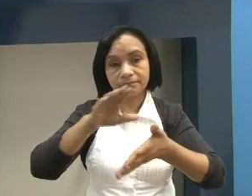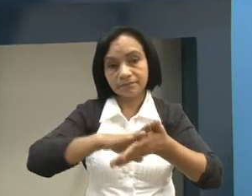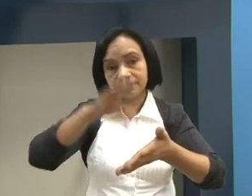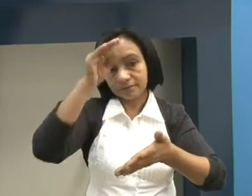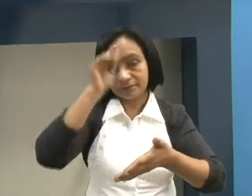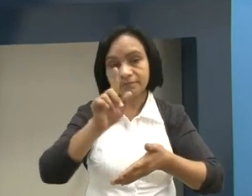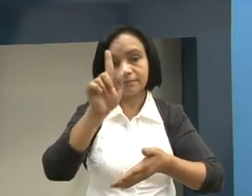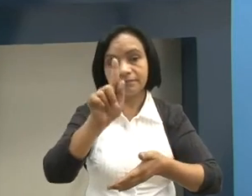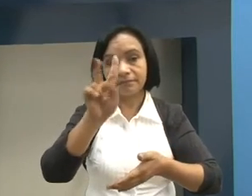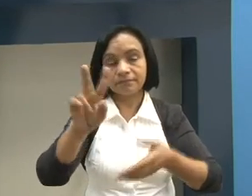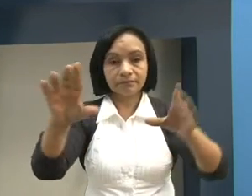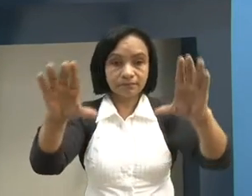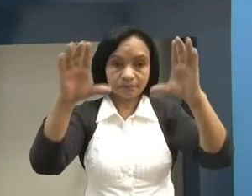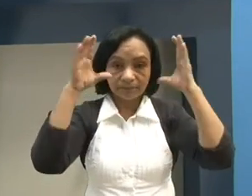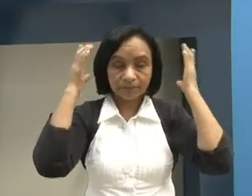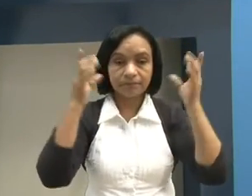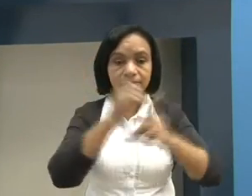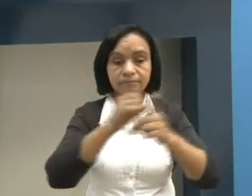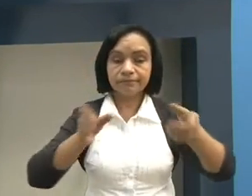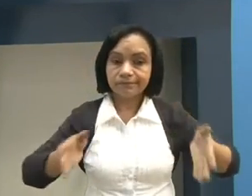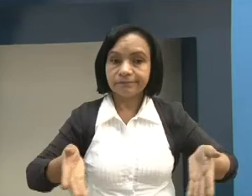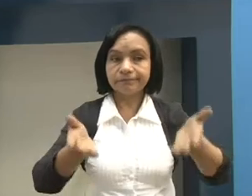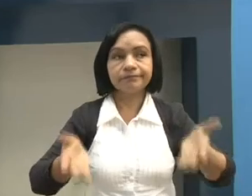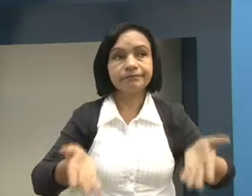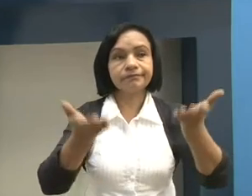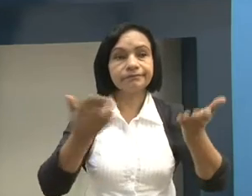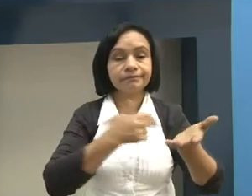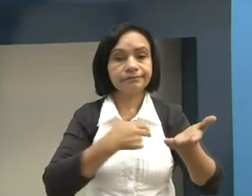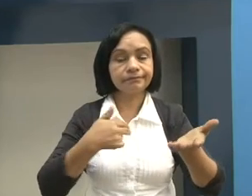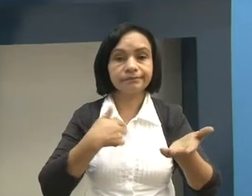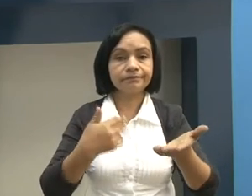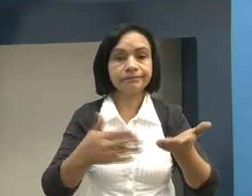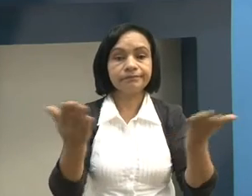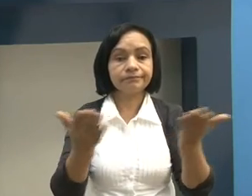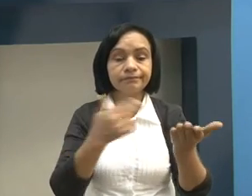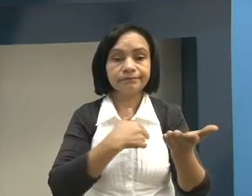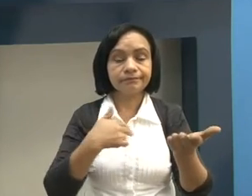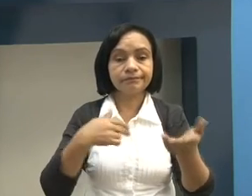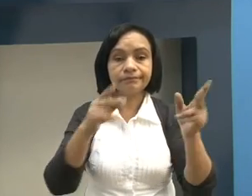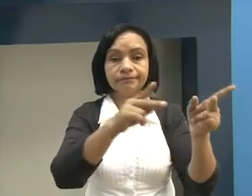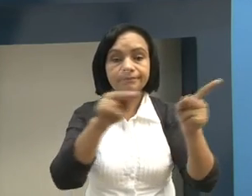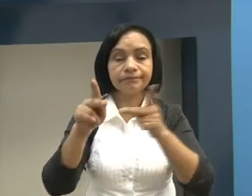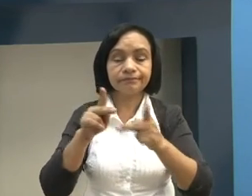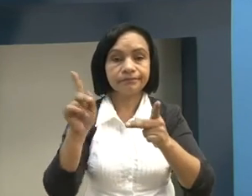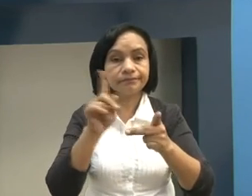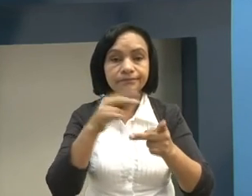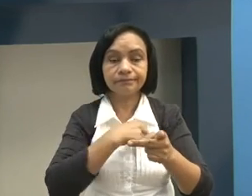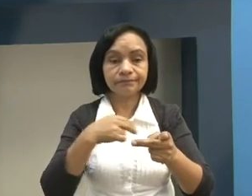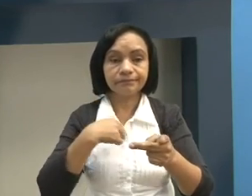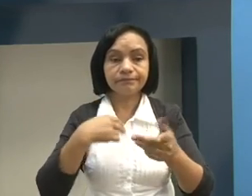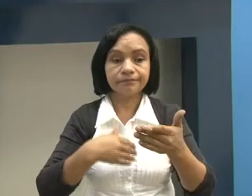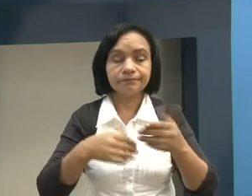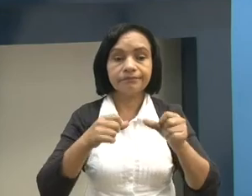de una teleclase. Entonces tenés que motivarla. No solamente es ponerla al alcance de las personas para que no lo hagan.